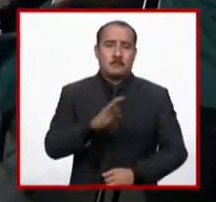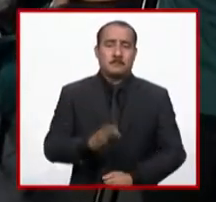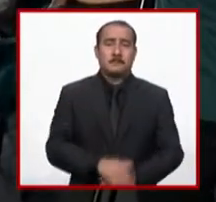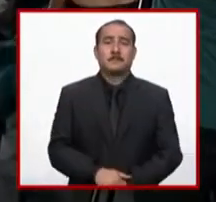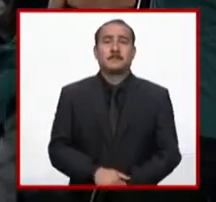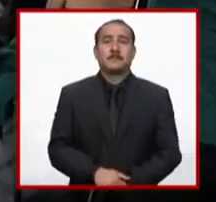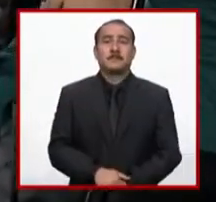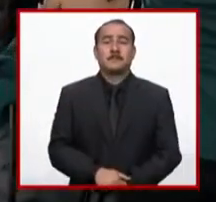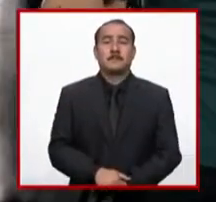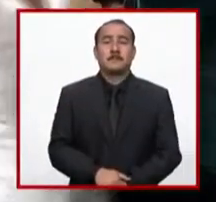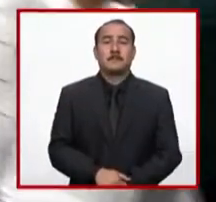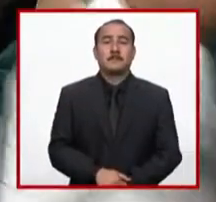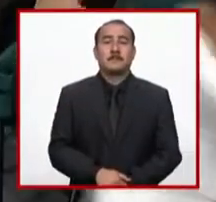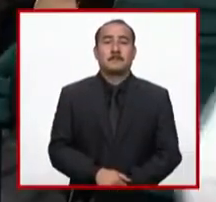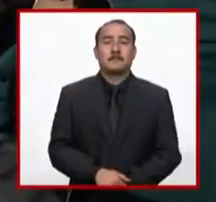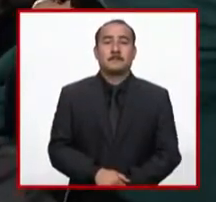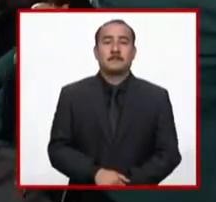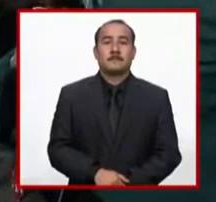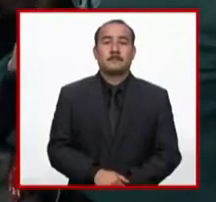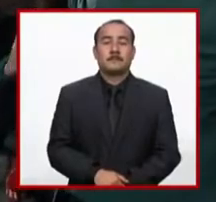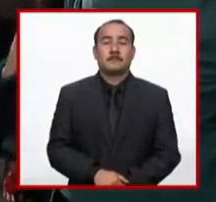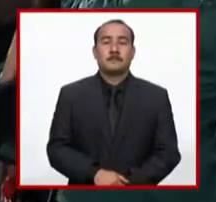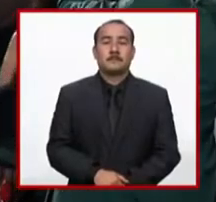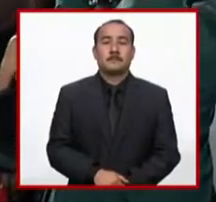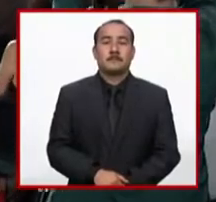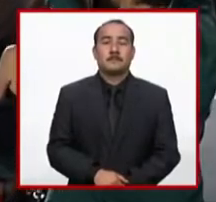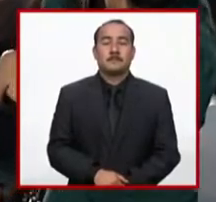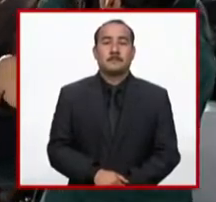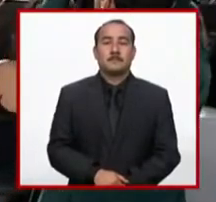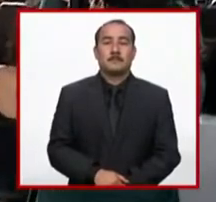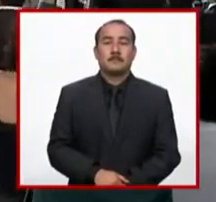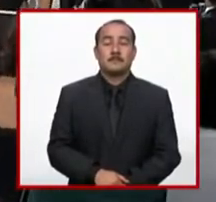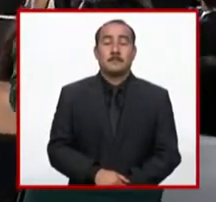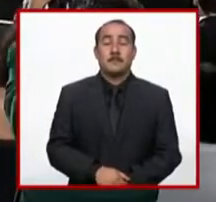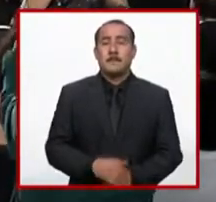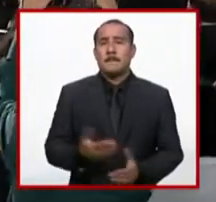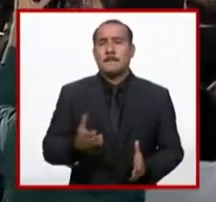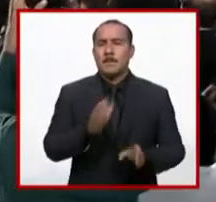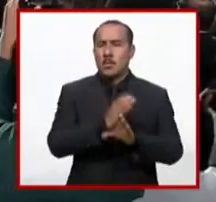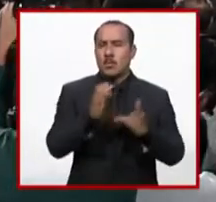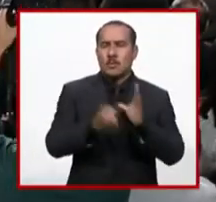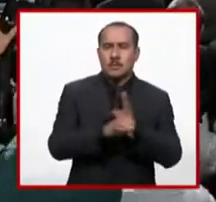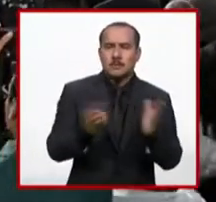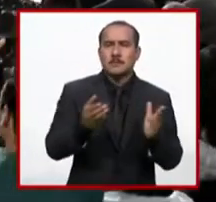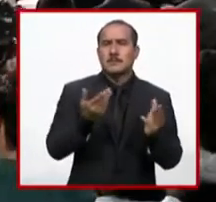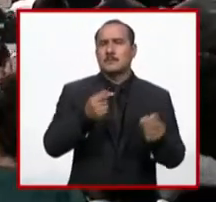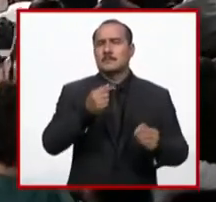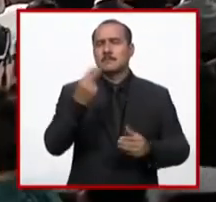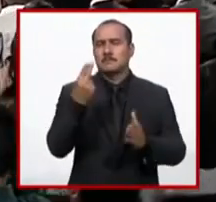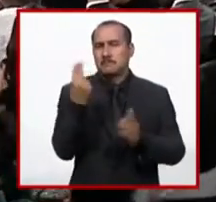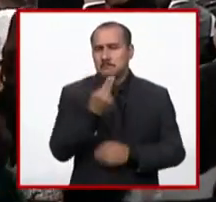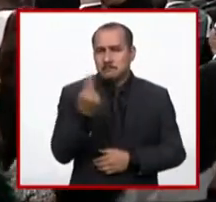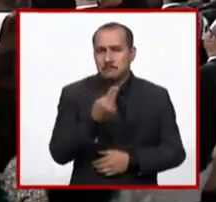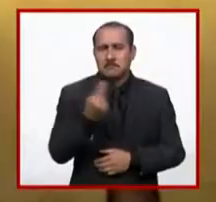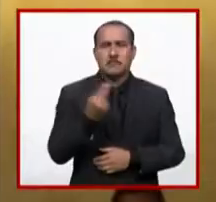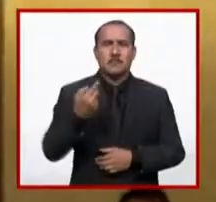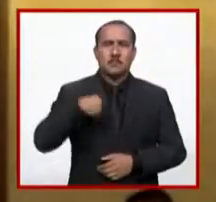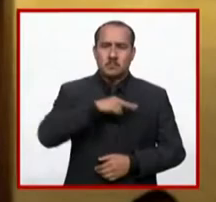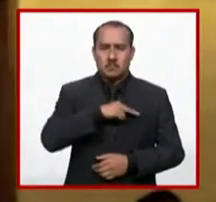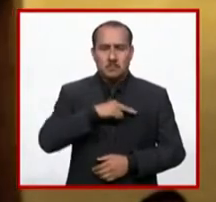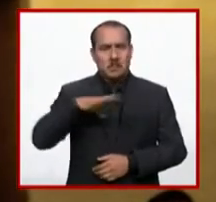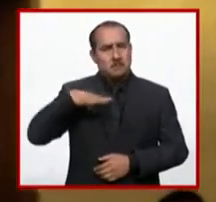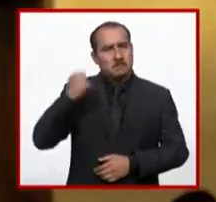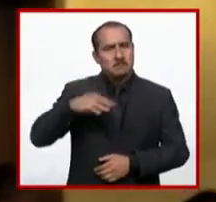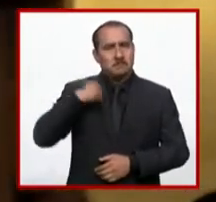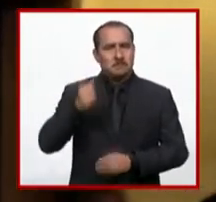En la parte de los servicios públicos vamos en la ruta correcta. Pero ¿qué